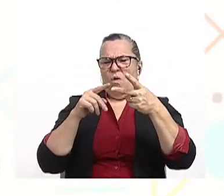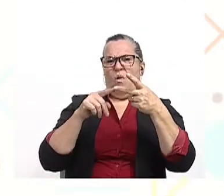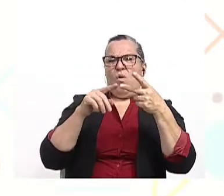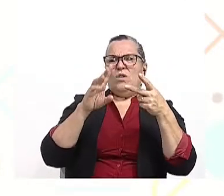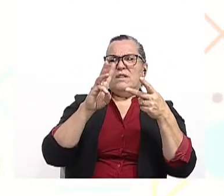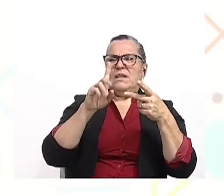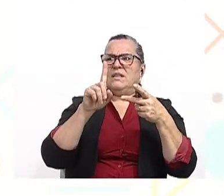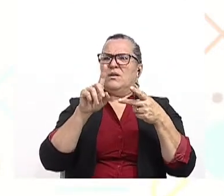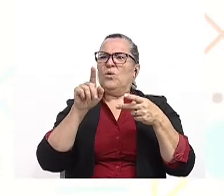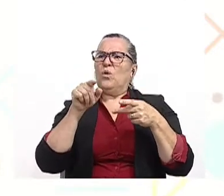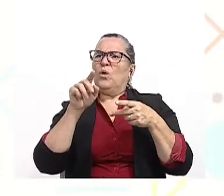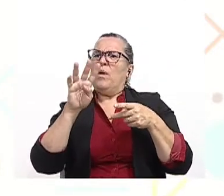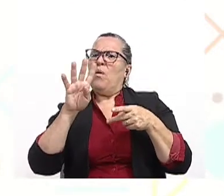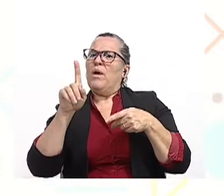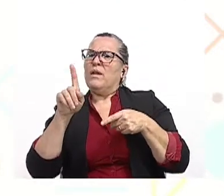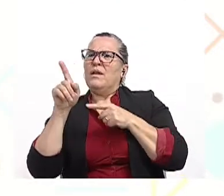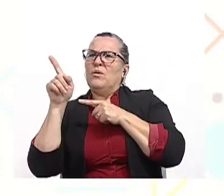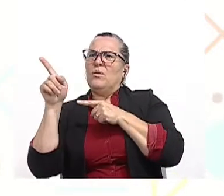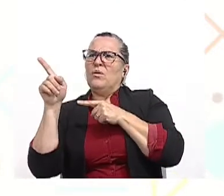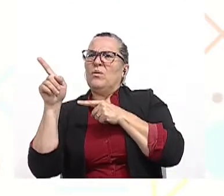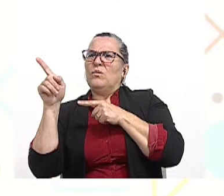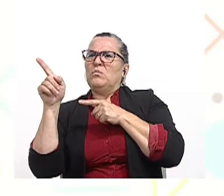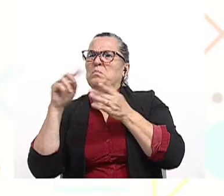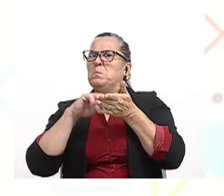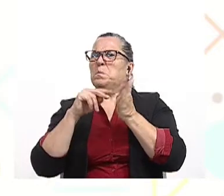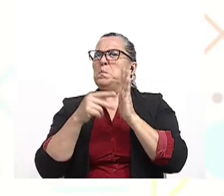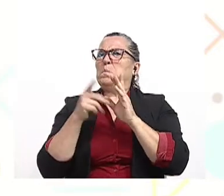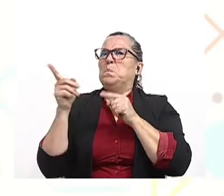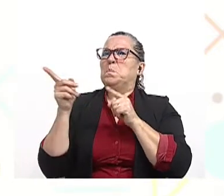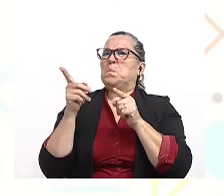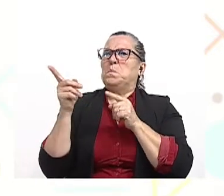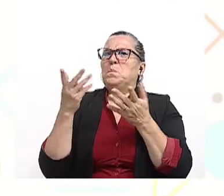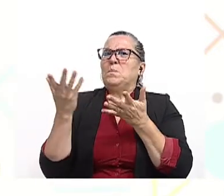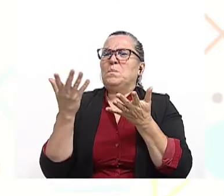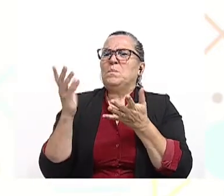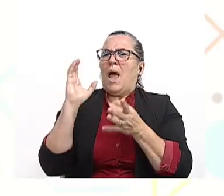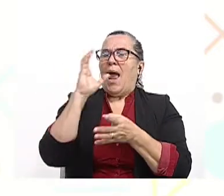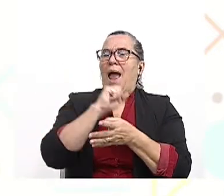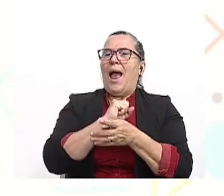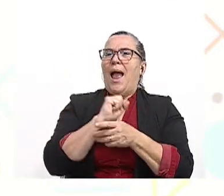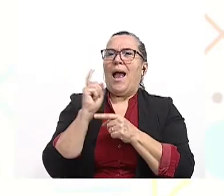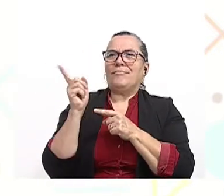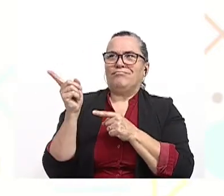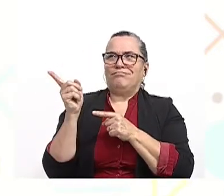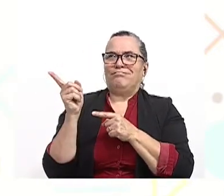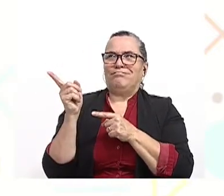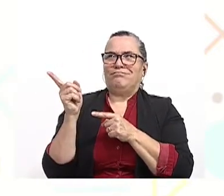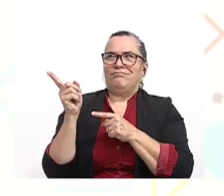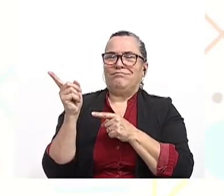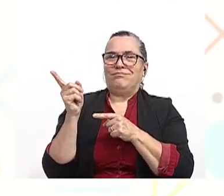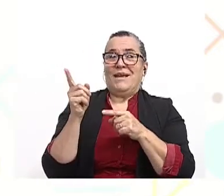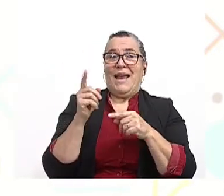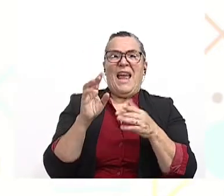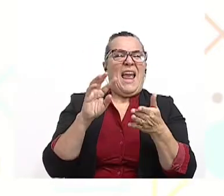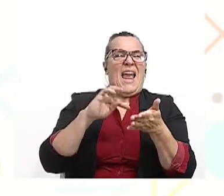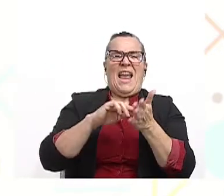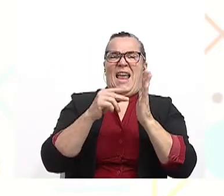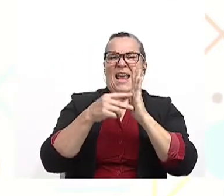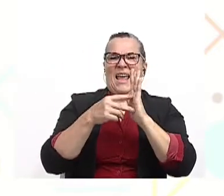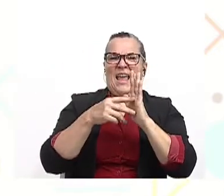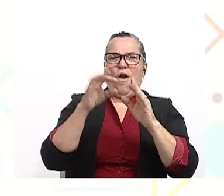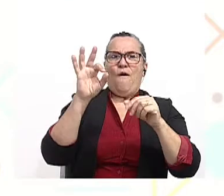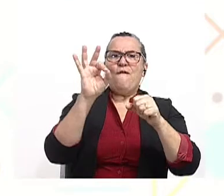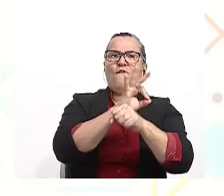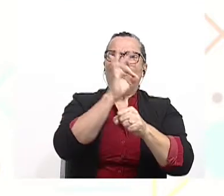61,41? Pues mucha atención a lo que viene a continuación para que lo descubran. Vamos a definir entonces qué es una